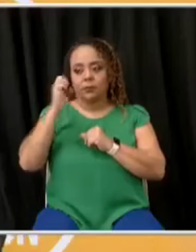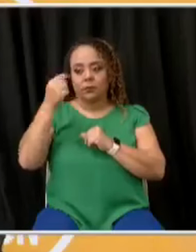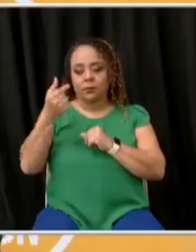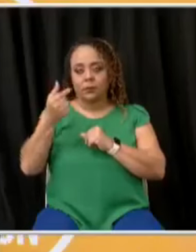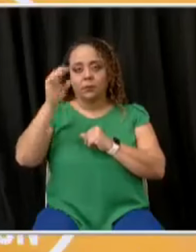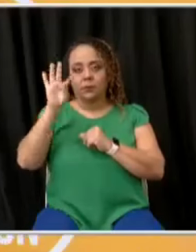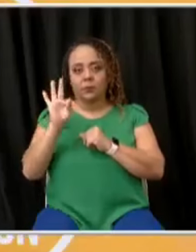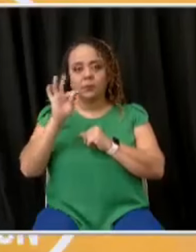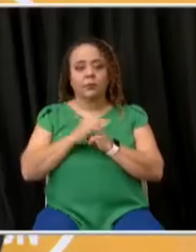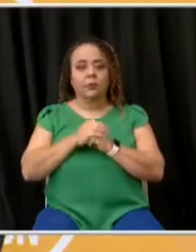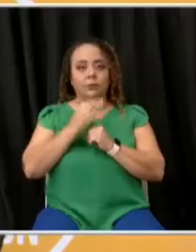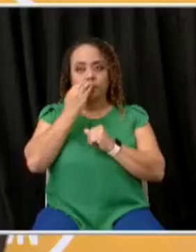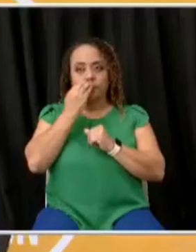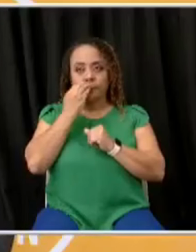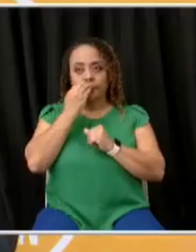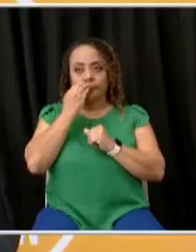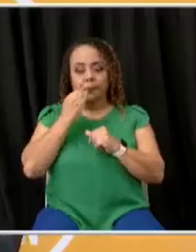rápidamente en 2 minutos,